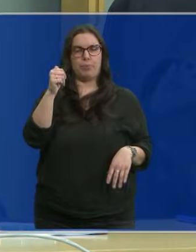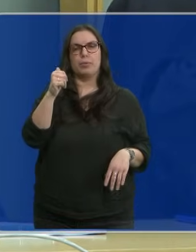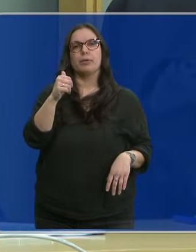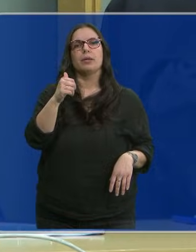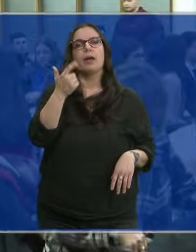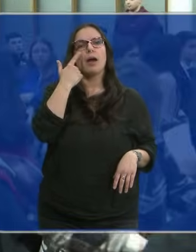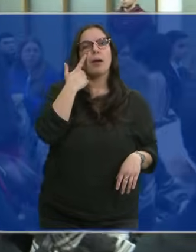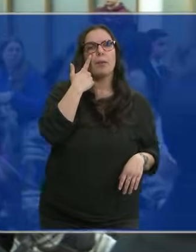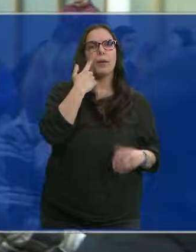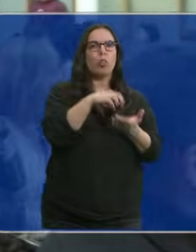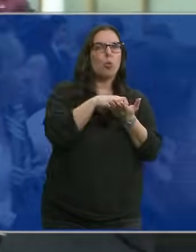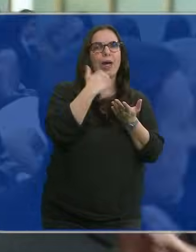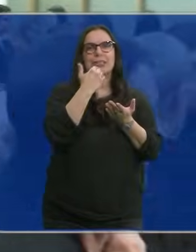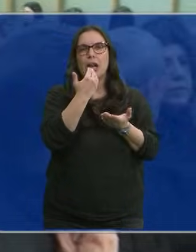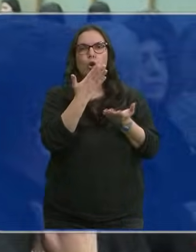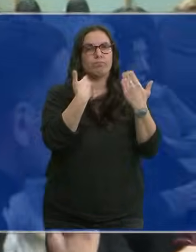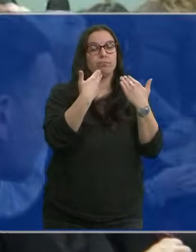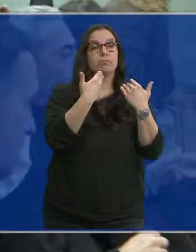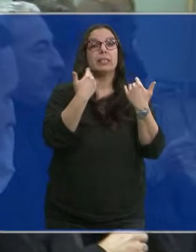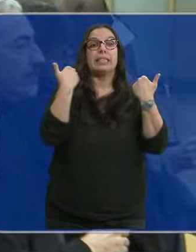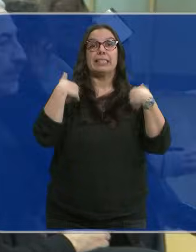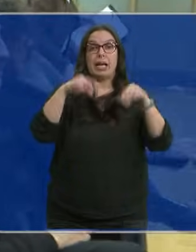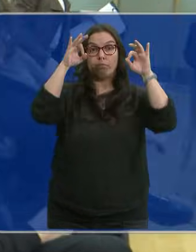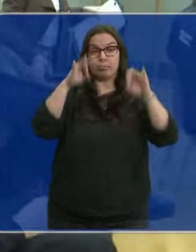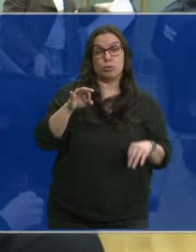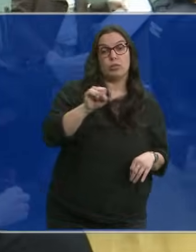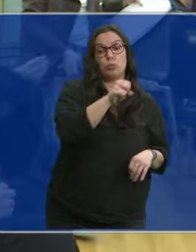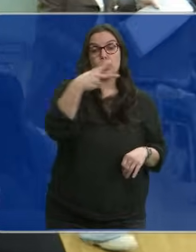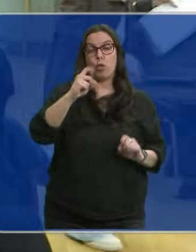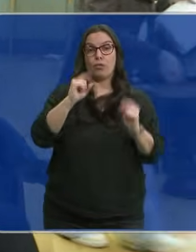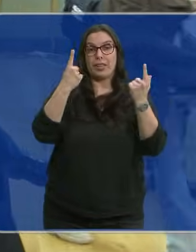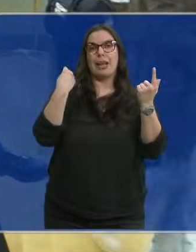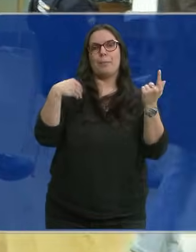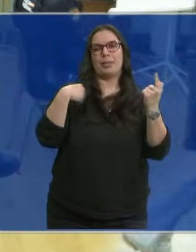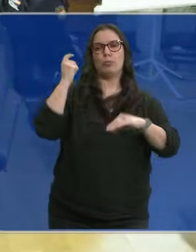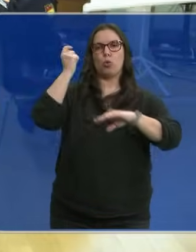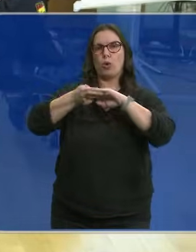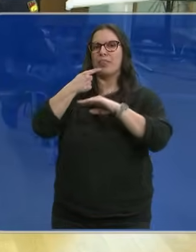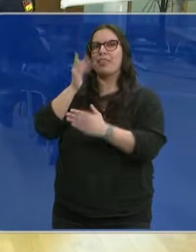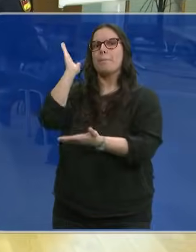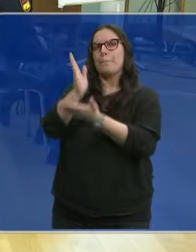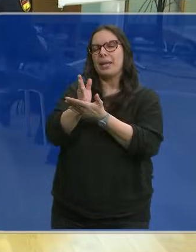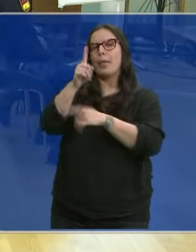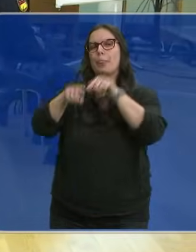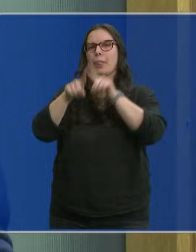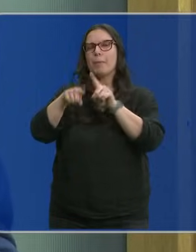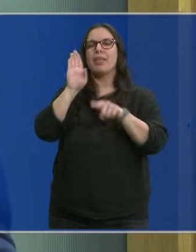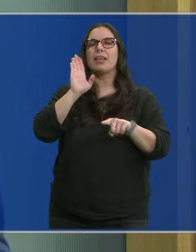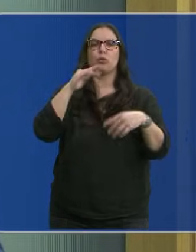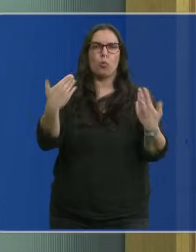Roger Redondo para resolver dudas. Una vez conocido el veredicto será el propio magistrado el que imponga la pena en función del